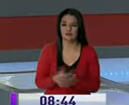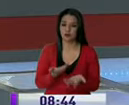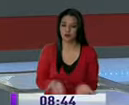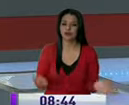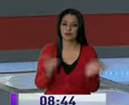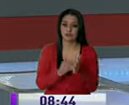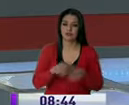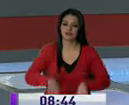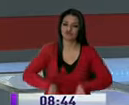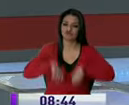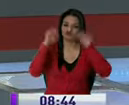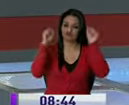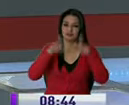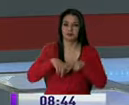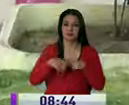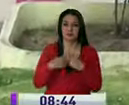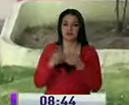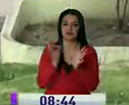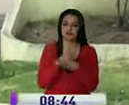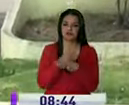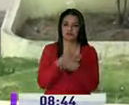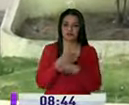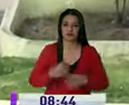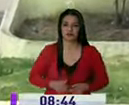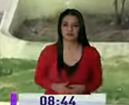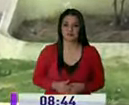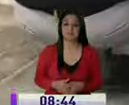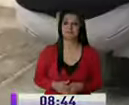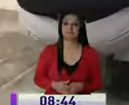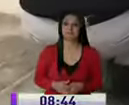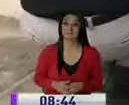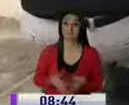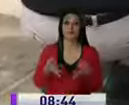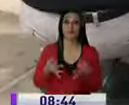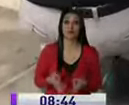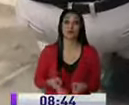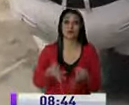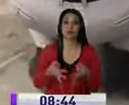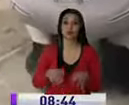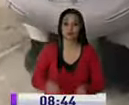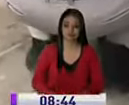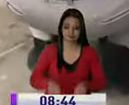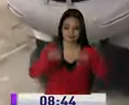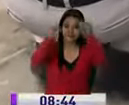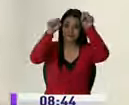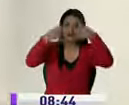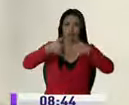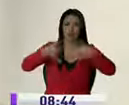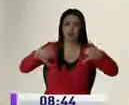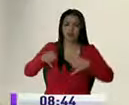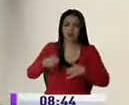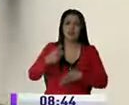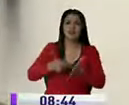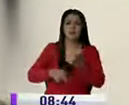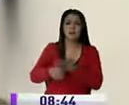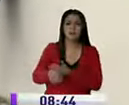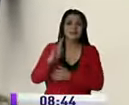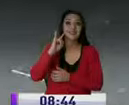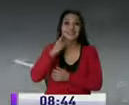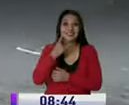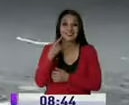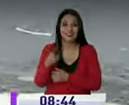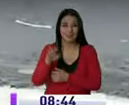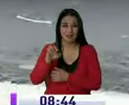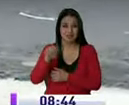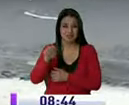en funcionamiento. Veamos. Es el momento que se abren las puertas de este local. Aquí se asesinó a la pequeña Emilia